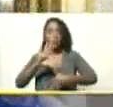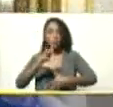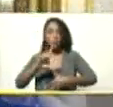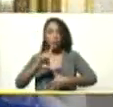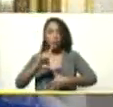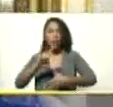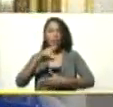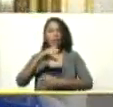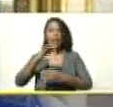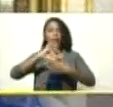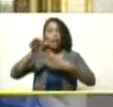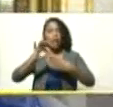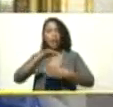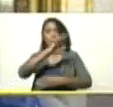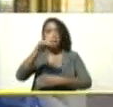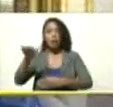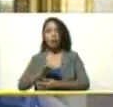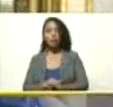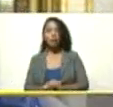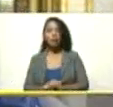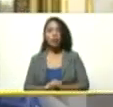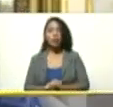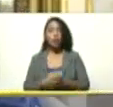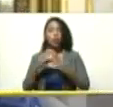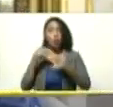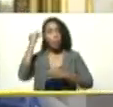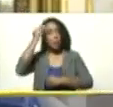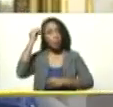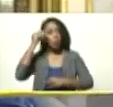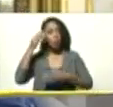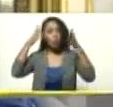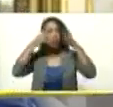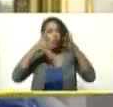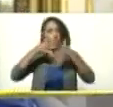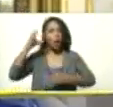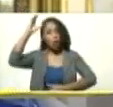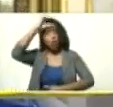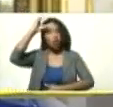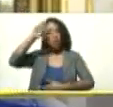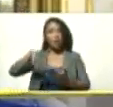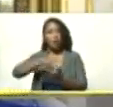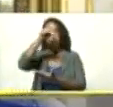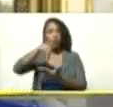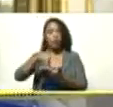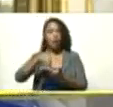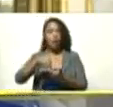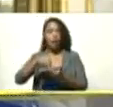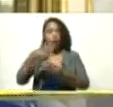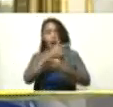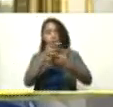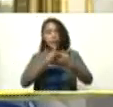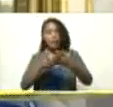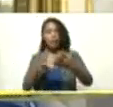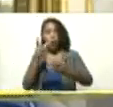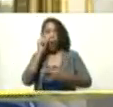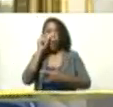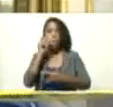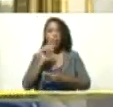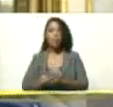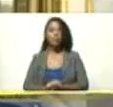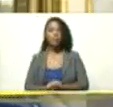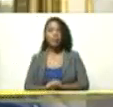Nuestro querido pensador, intelectual y orientador de la conciencia nacional, el escritor Luis Brito García,